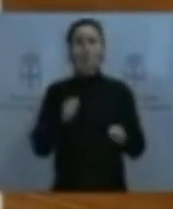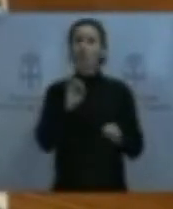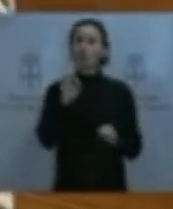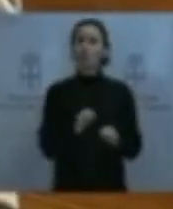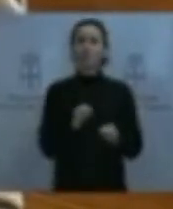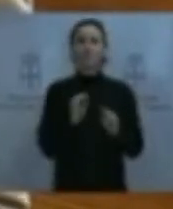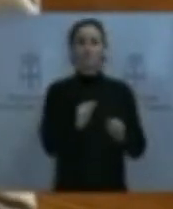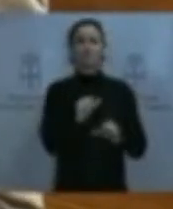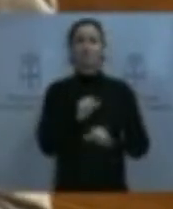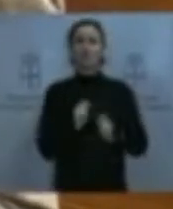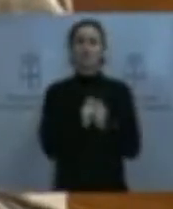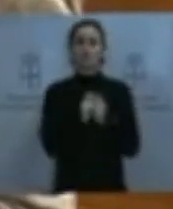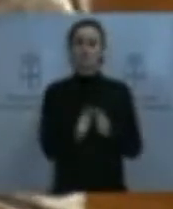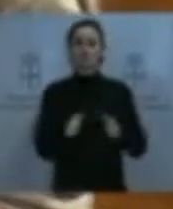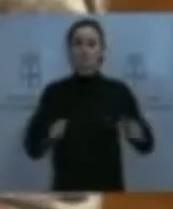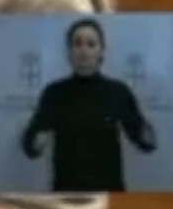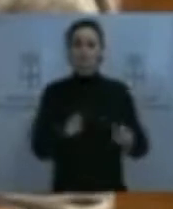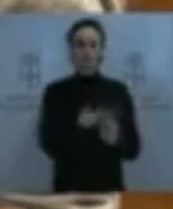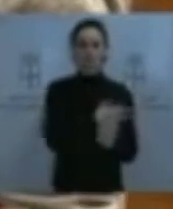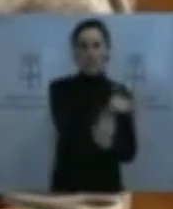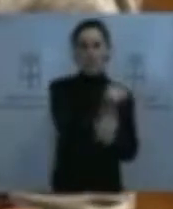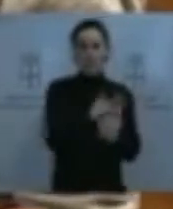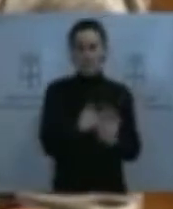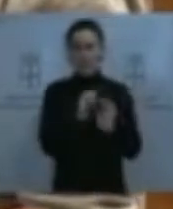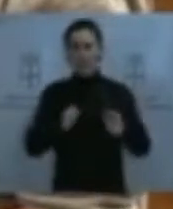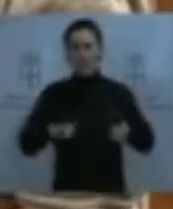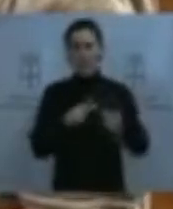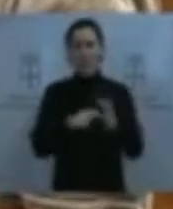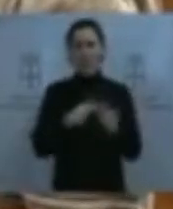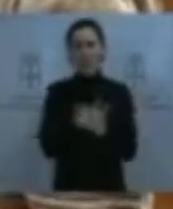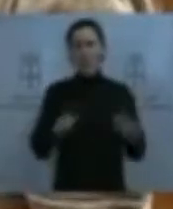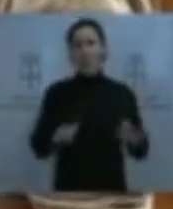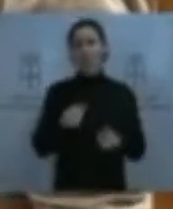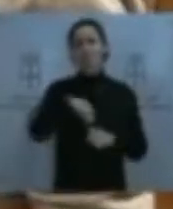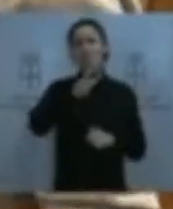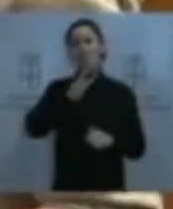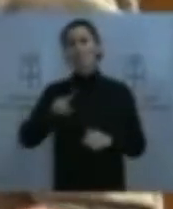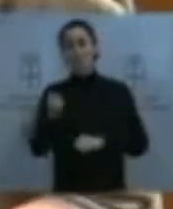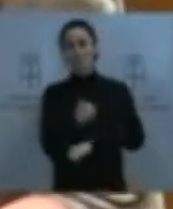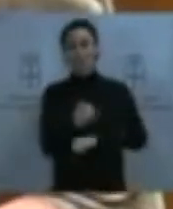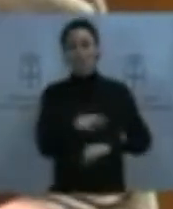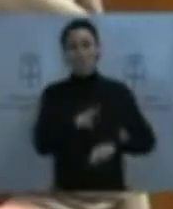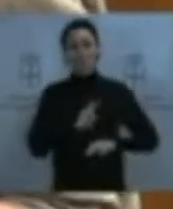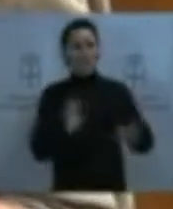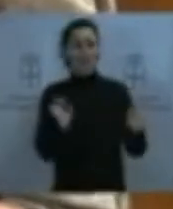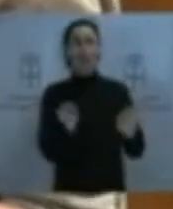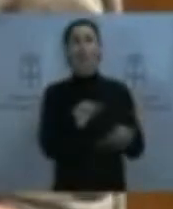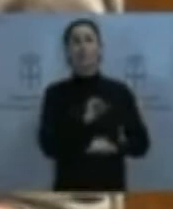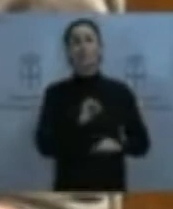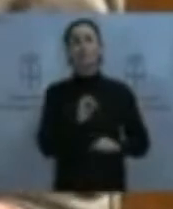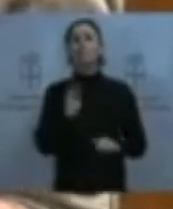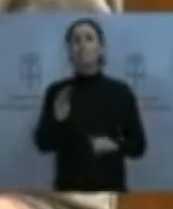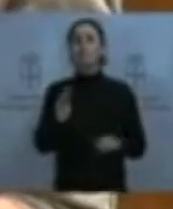año. No quiso facilitar la cifra de ejecución a 31 de diciembre. Le preguntamos por ella, esperamos conocerla, la hemos